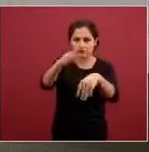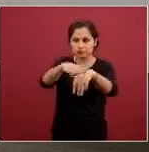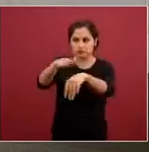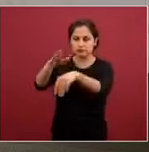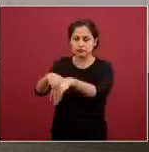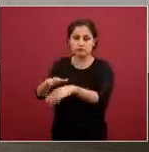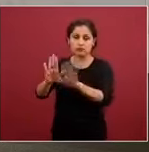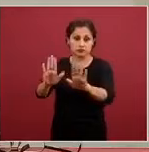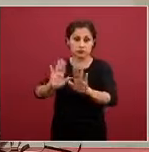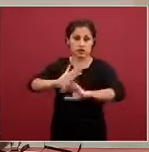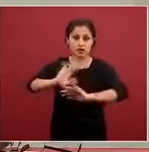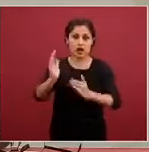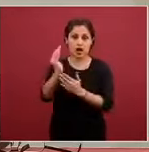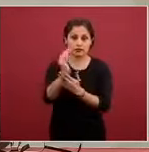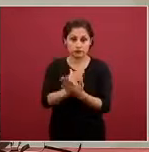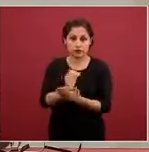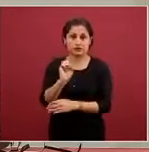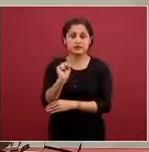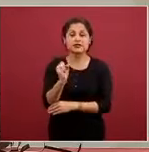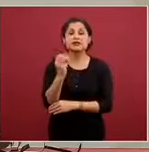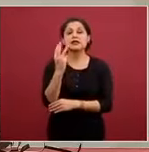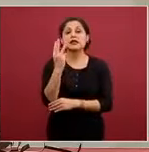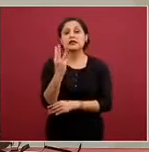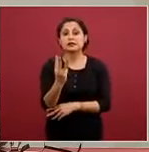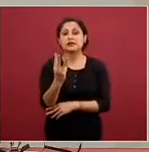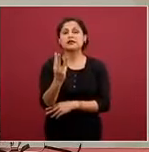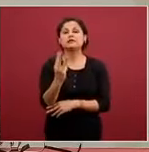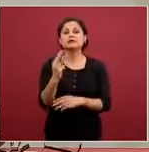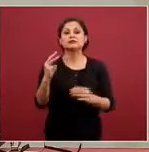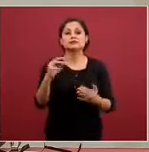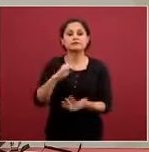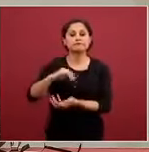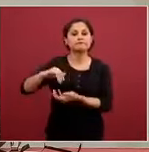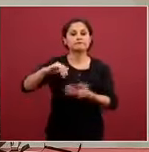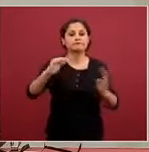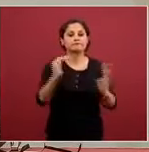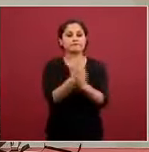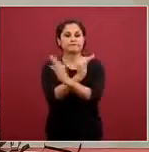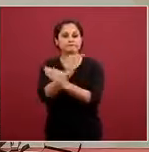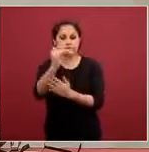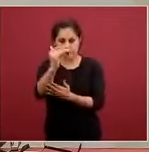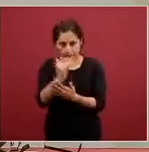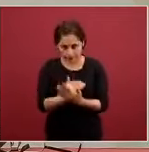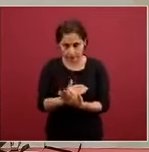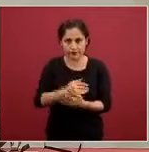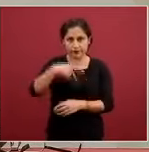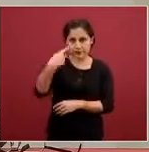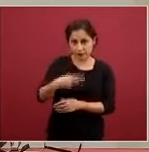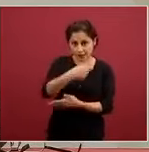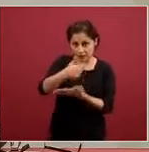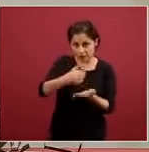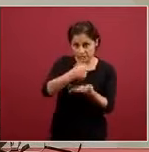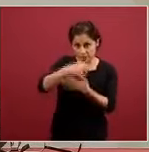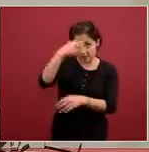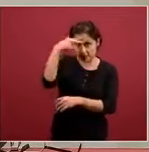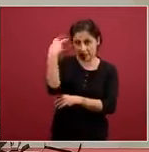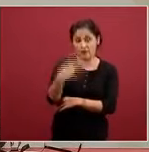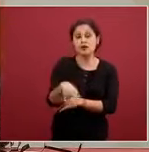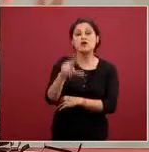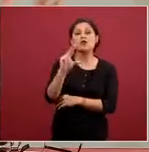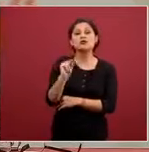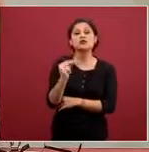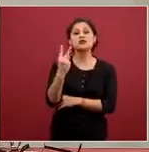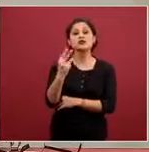73% en el momento cumbre, después tuvimos un incremento, particularmente en la Ciudad de México llegamos hasta